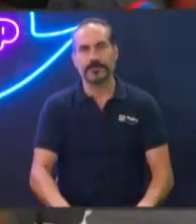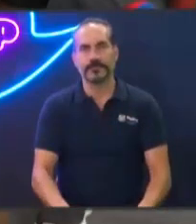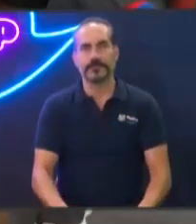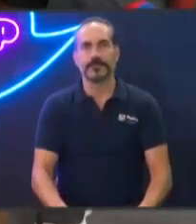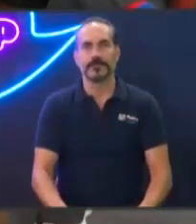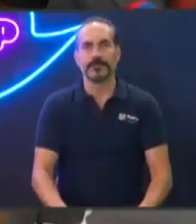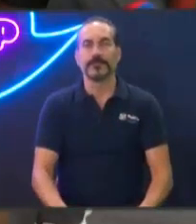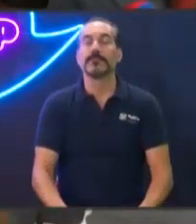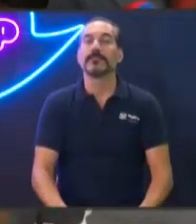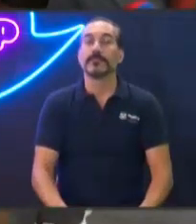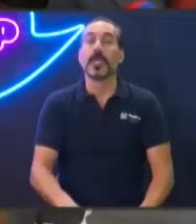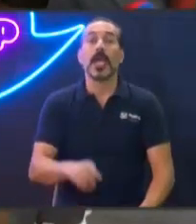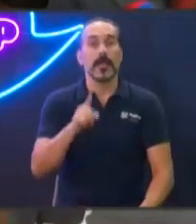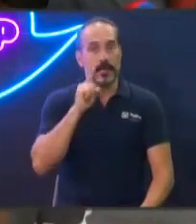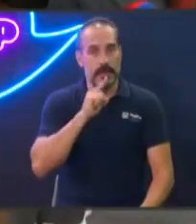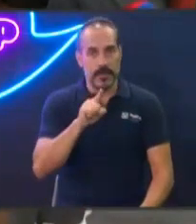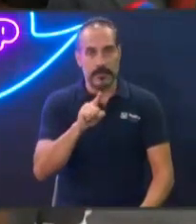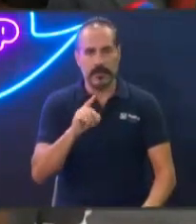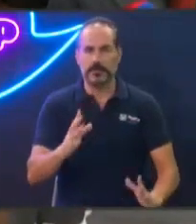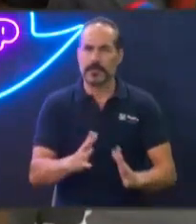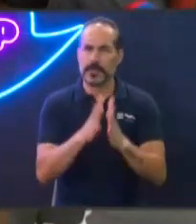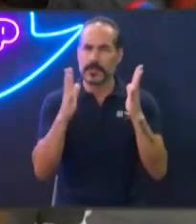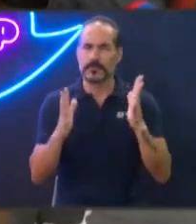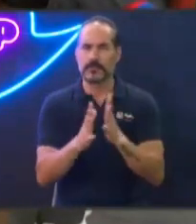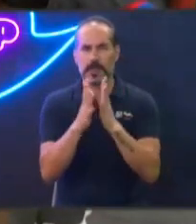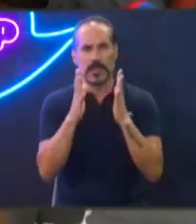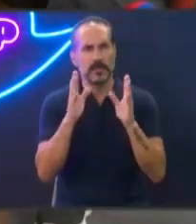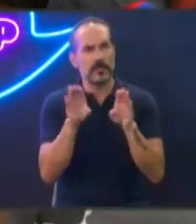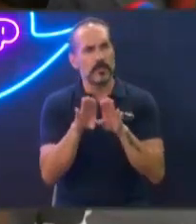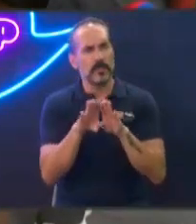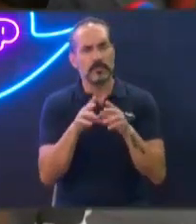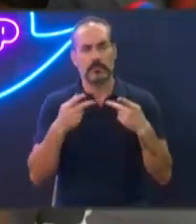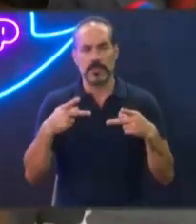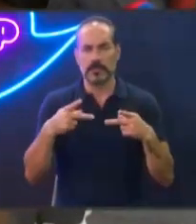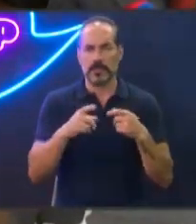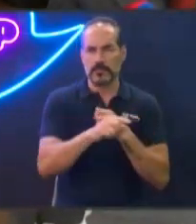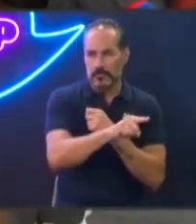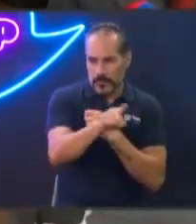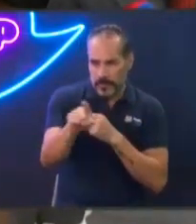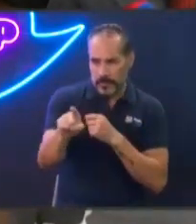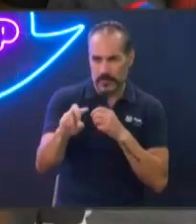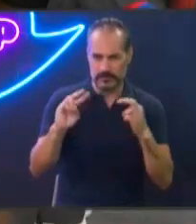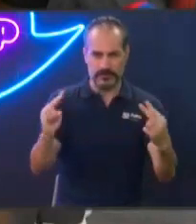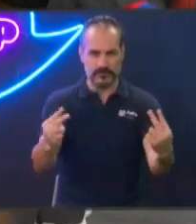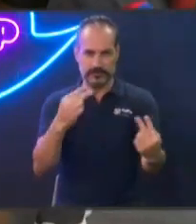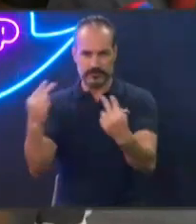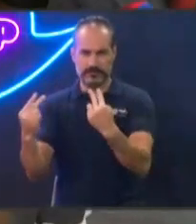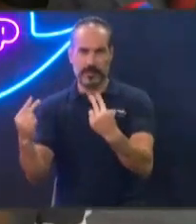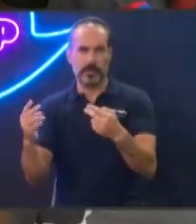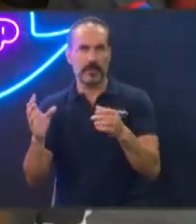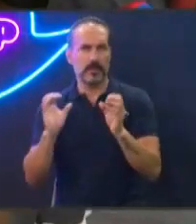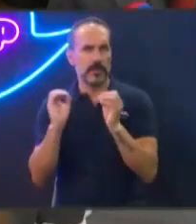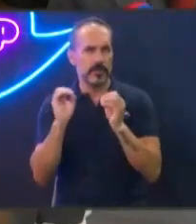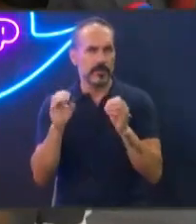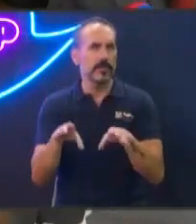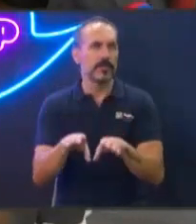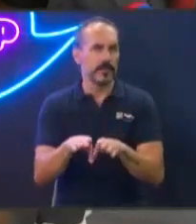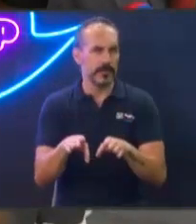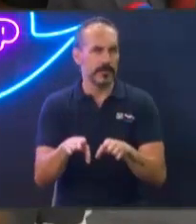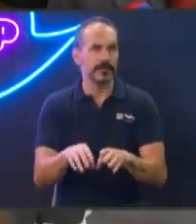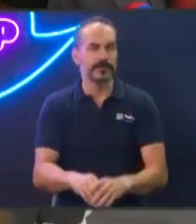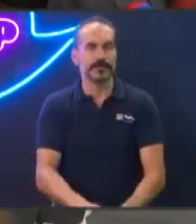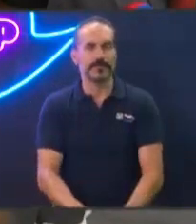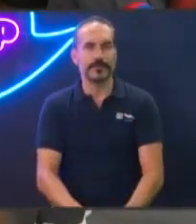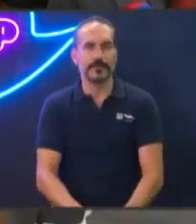como eh parte del público también son parte de los ponentes son parte de la organización del evento Qué